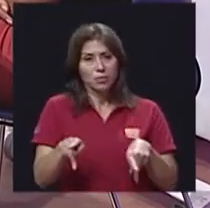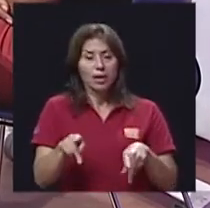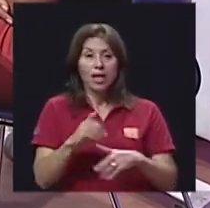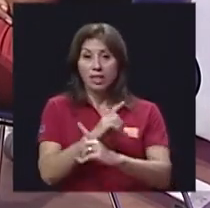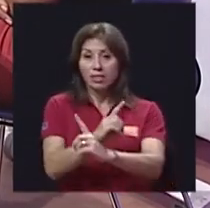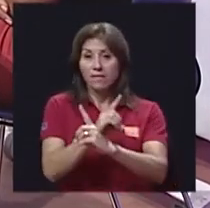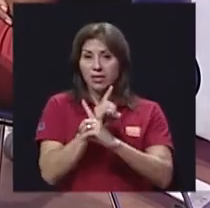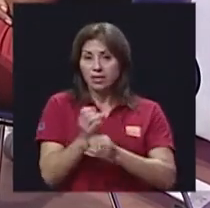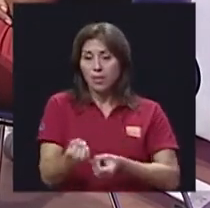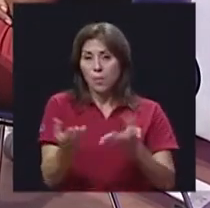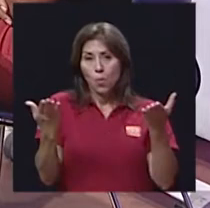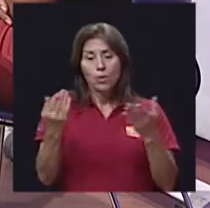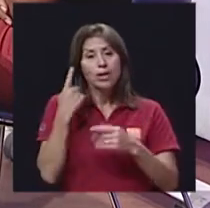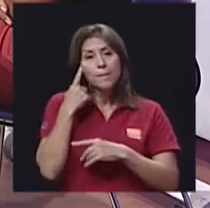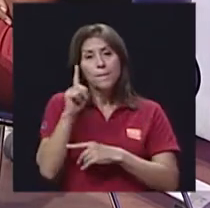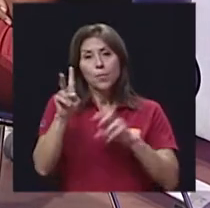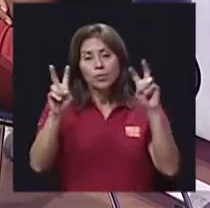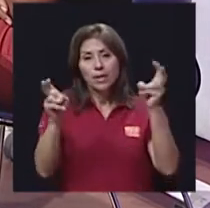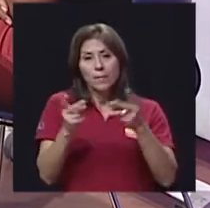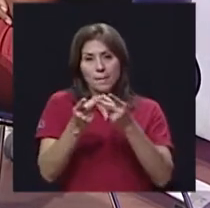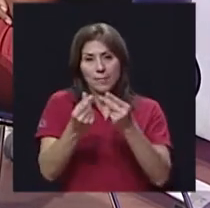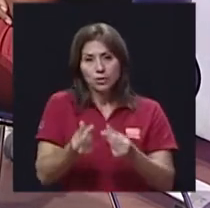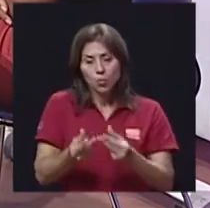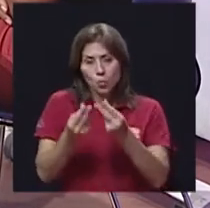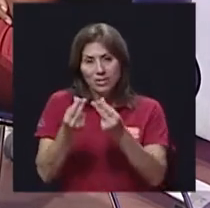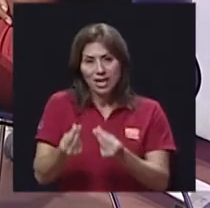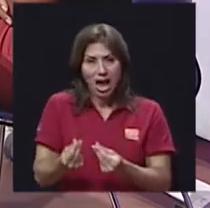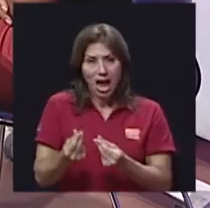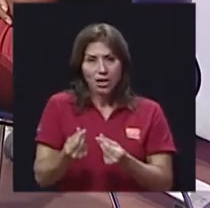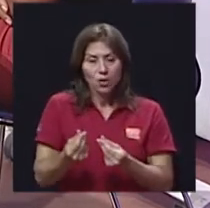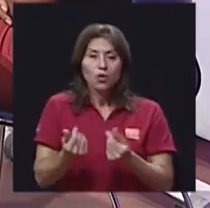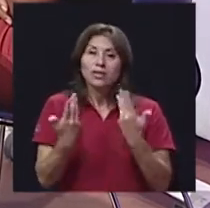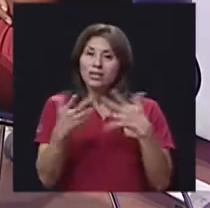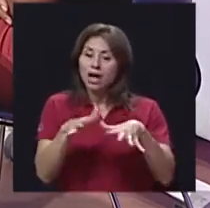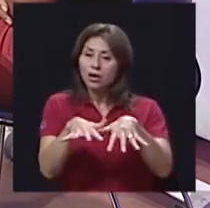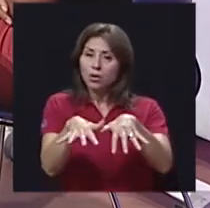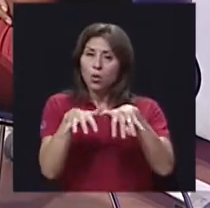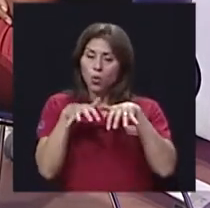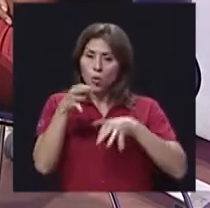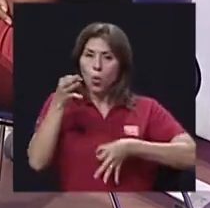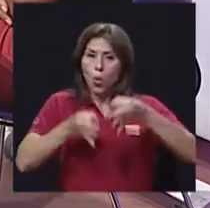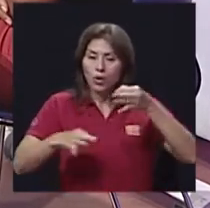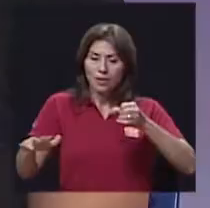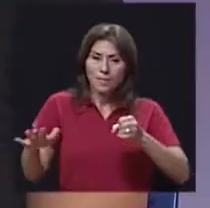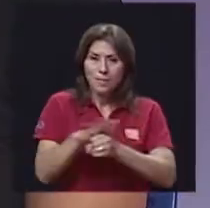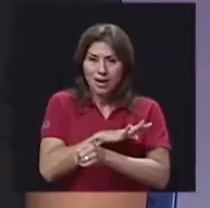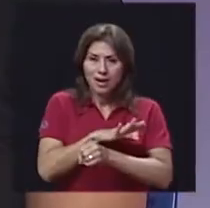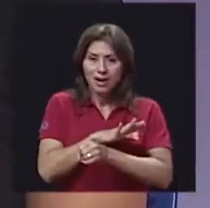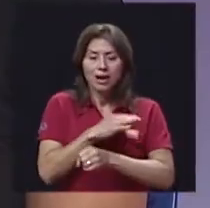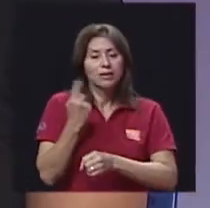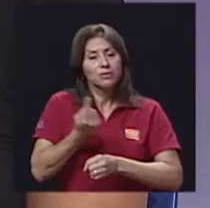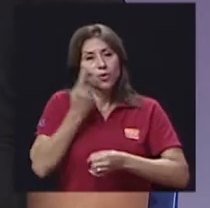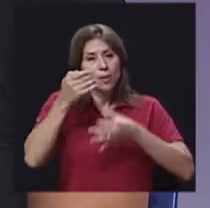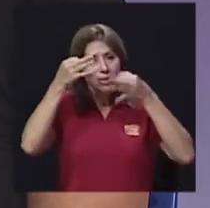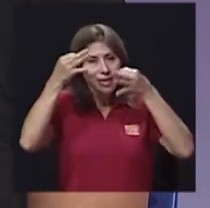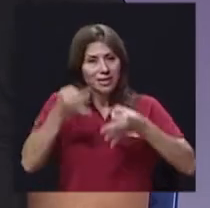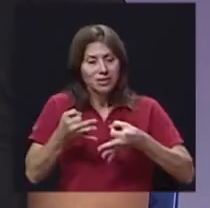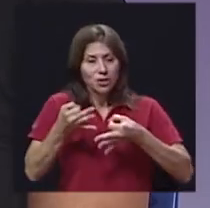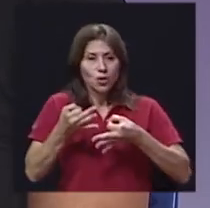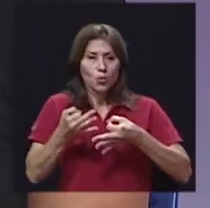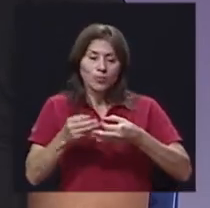cuestión presupuestaria, el corte plena decidió darle el asesoramiento únicamente a la parte